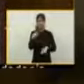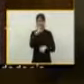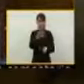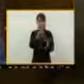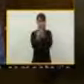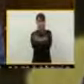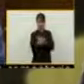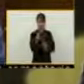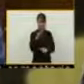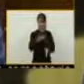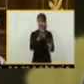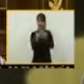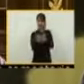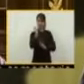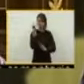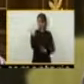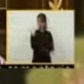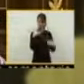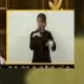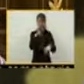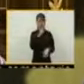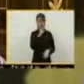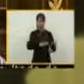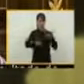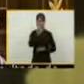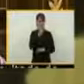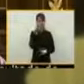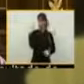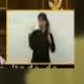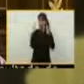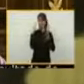provocar, ¿no? De, pues, calquera día.